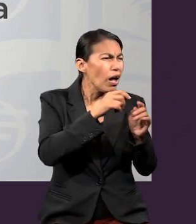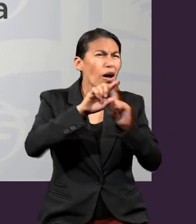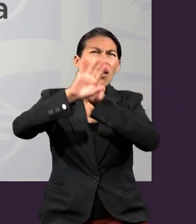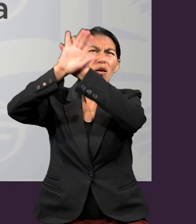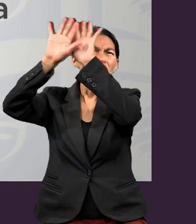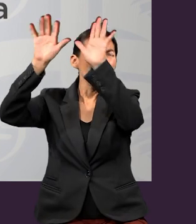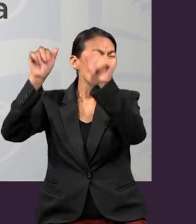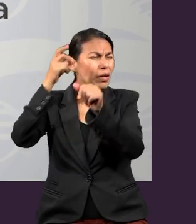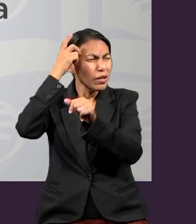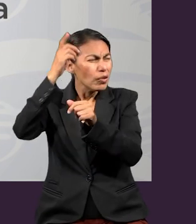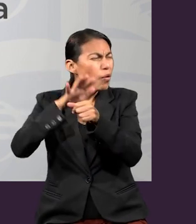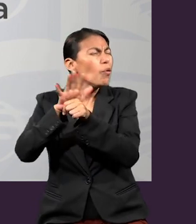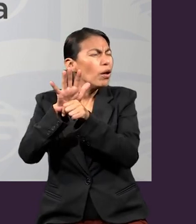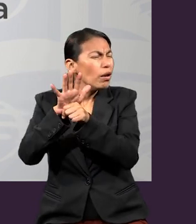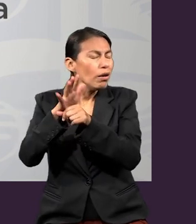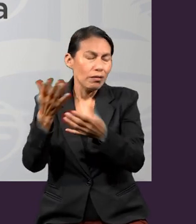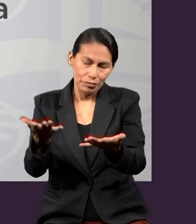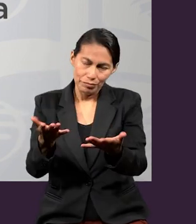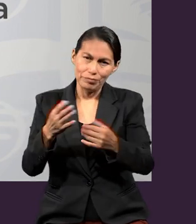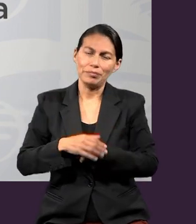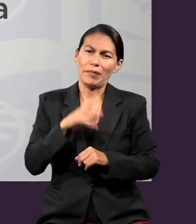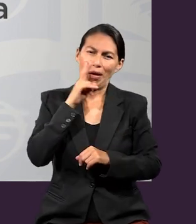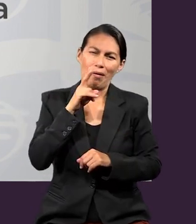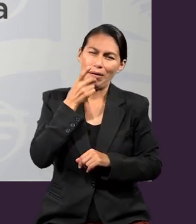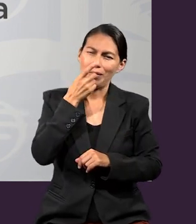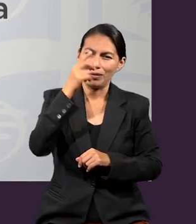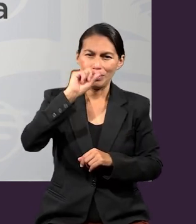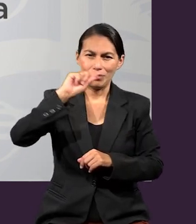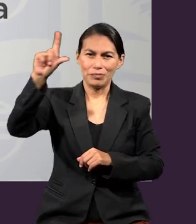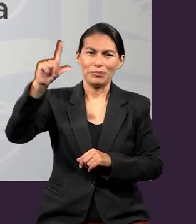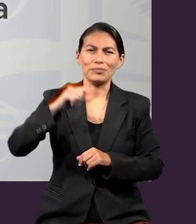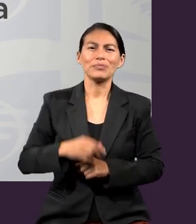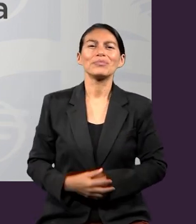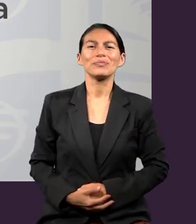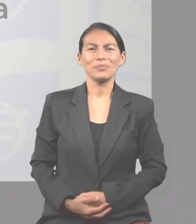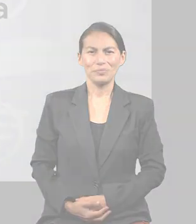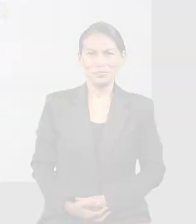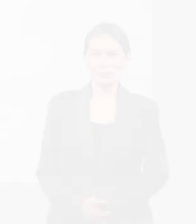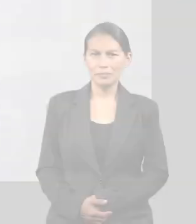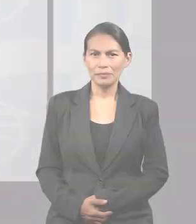de Dios? Vamos a escuchar lo que dicen nuestros expertos.